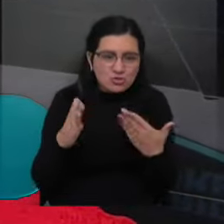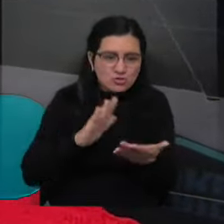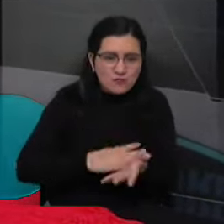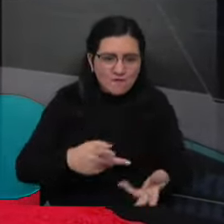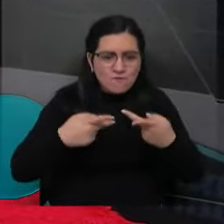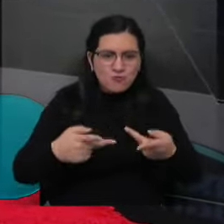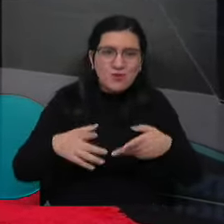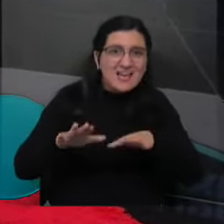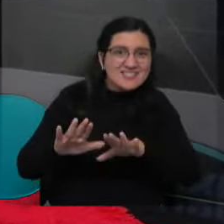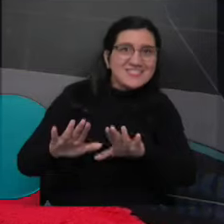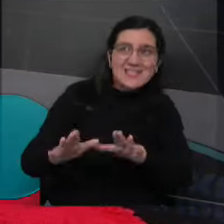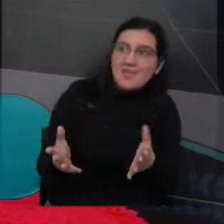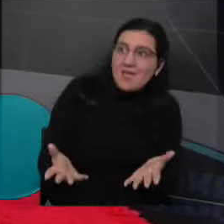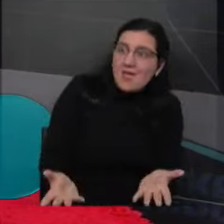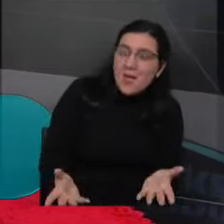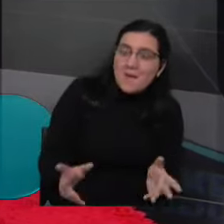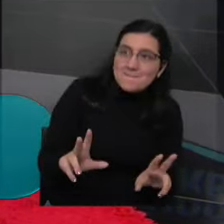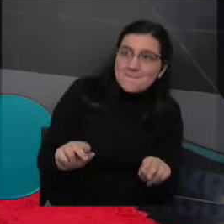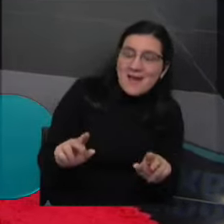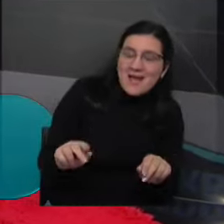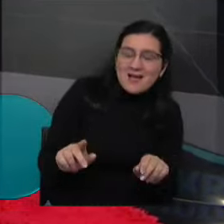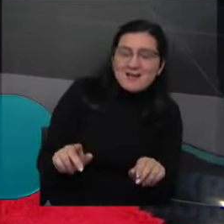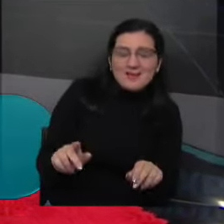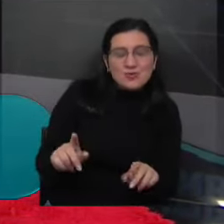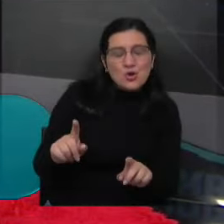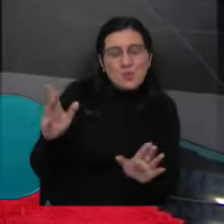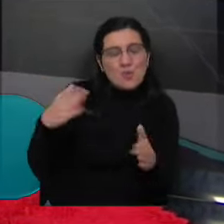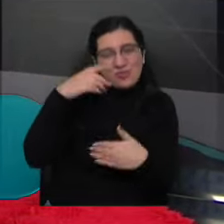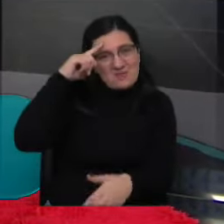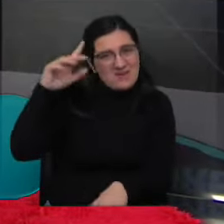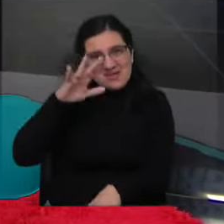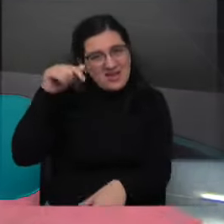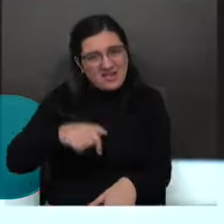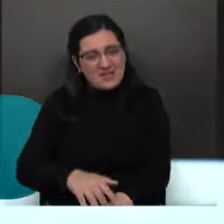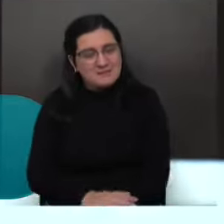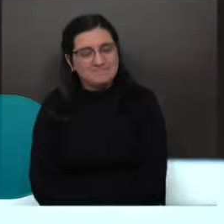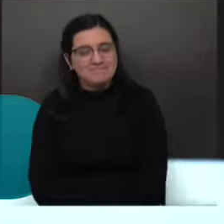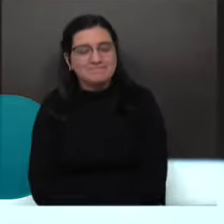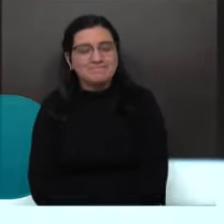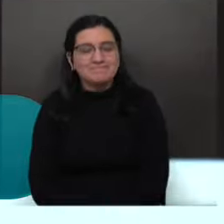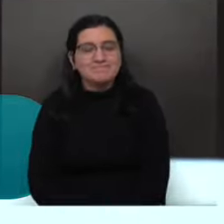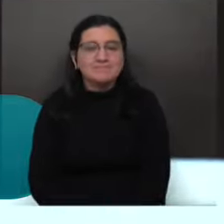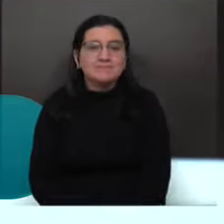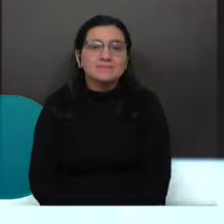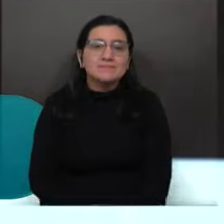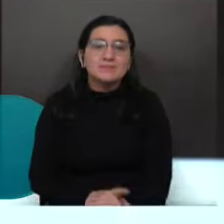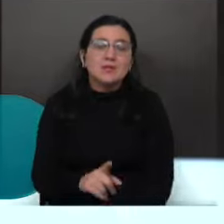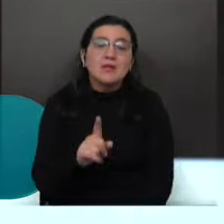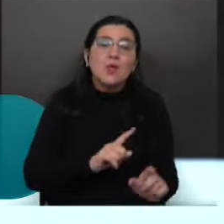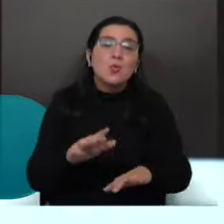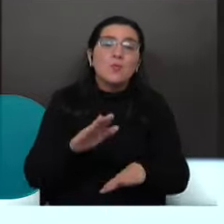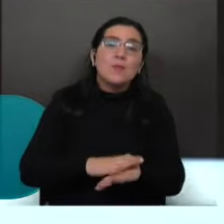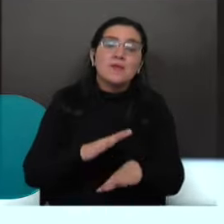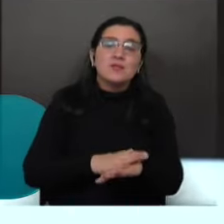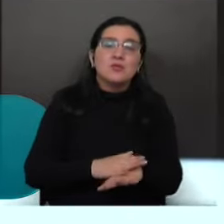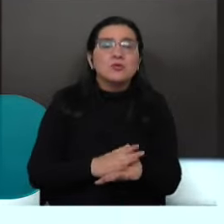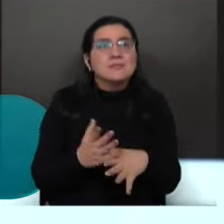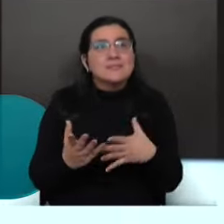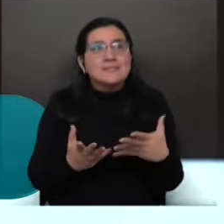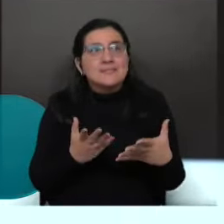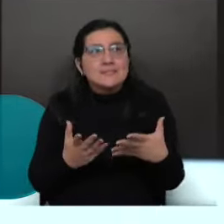así eh era impensado y el y el otro día porque aparte en un momento tuve un bache ahí no que uno dice